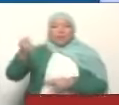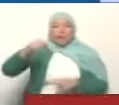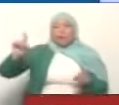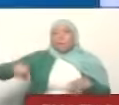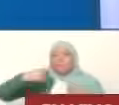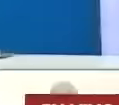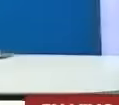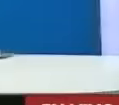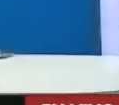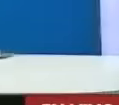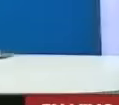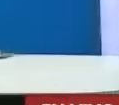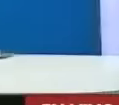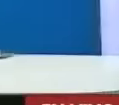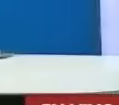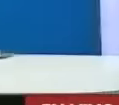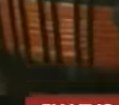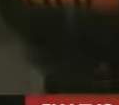música. Adelante.